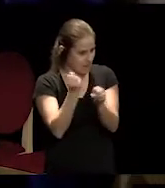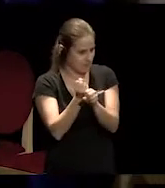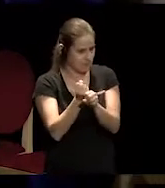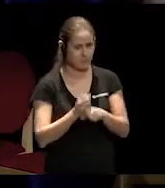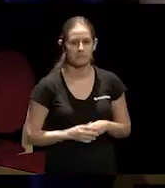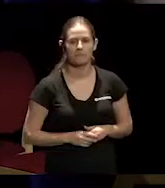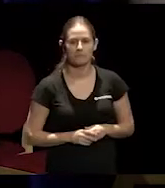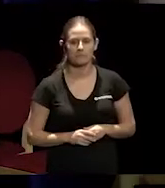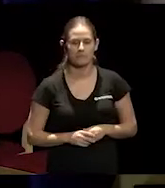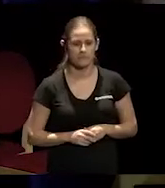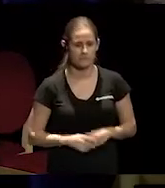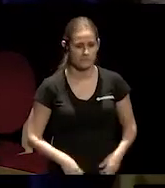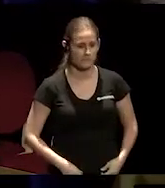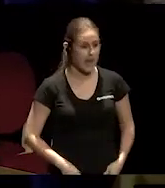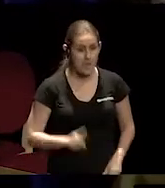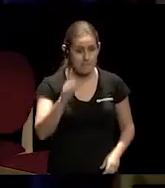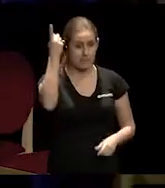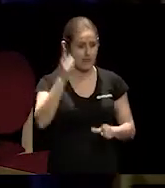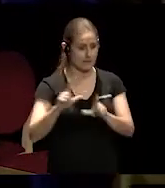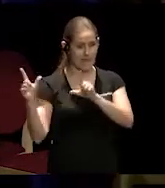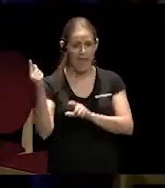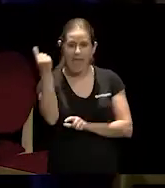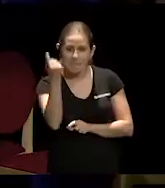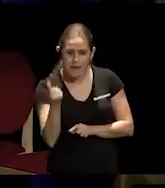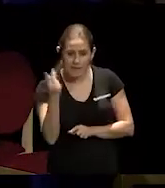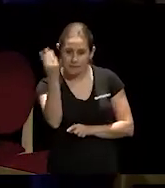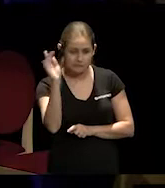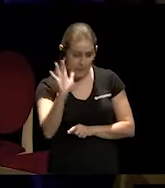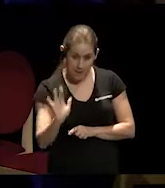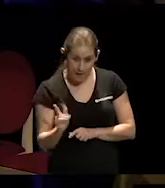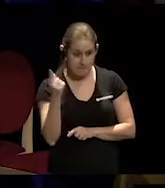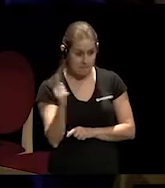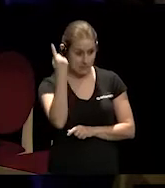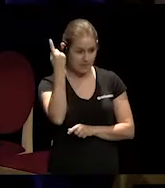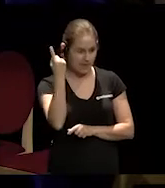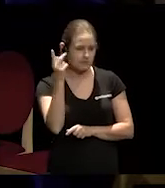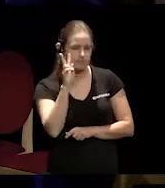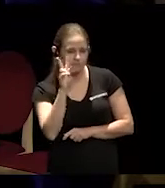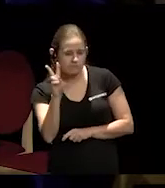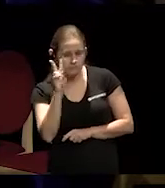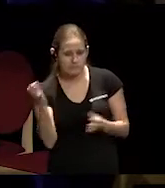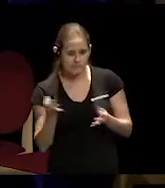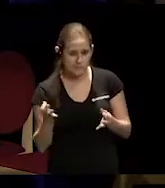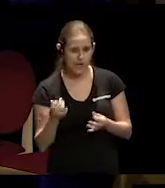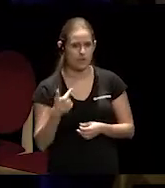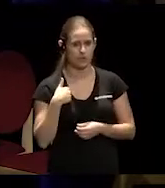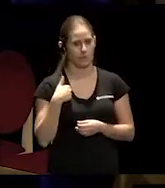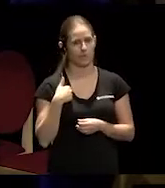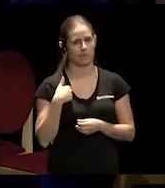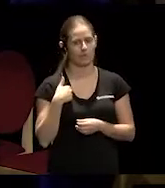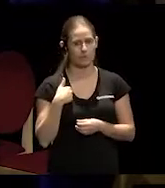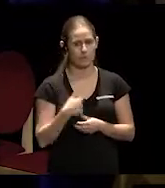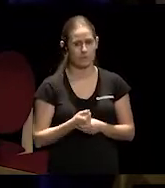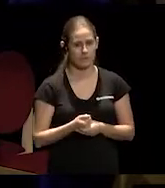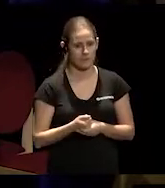además. La primera imagen ilustra mi participación con